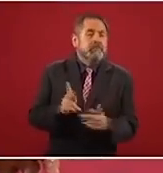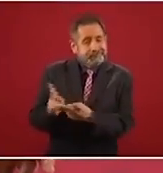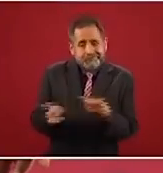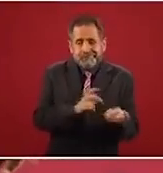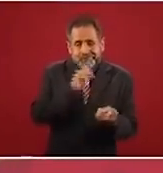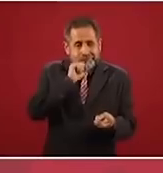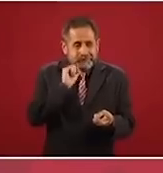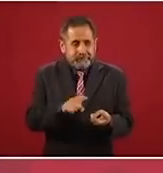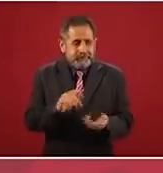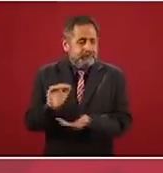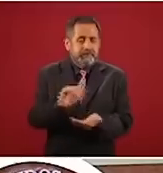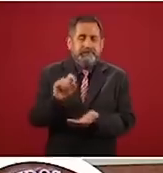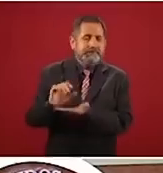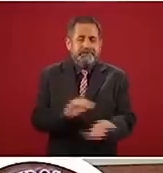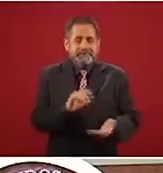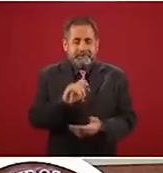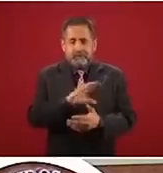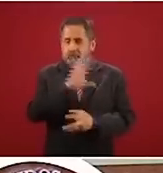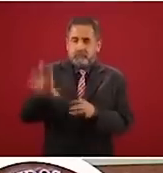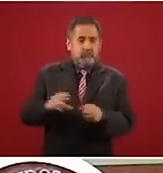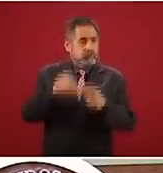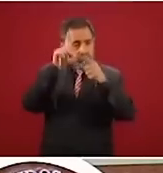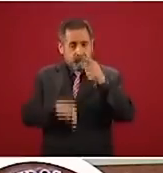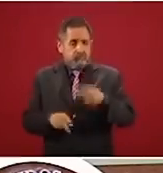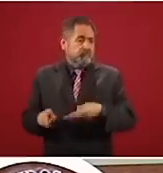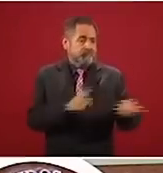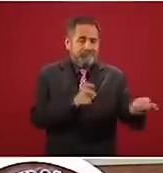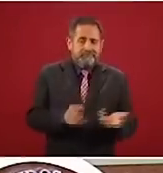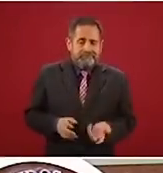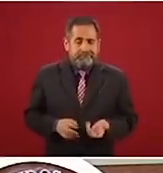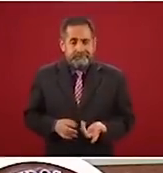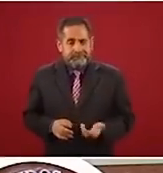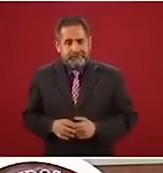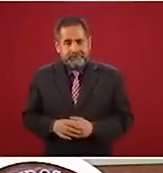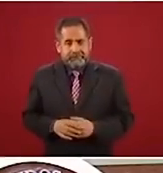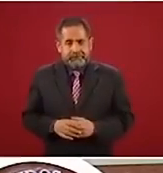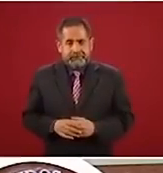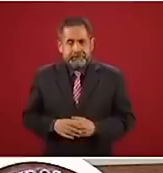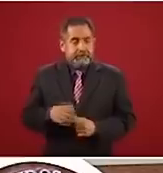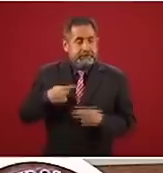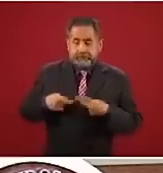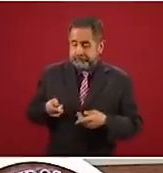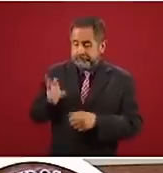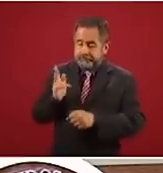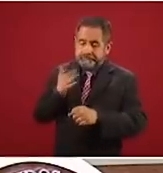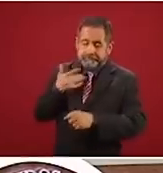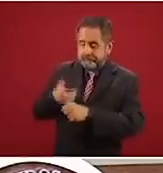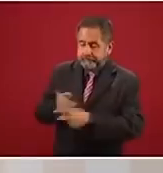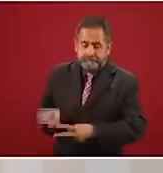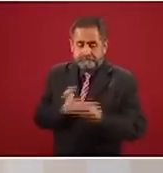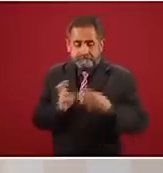litros. Pero, ¿qué decía el que se dedicaba al huachicol en una